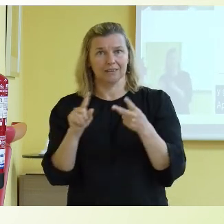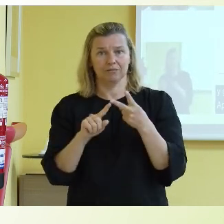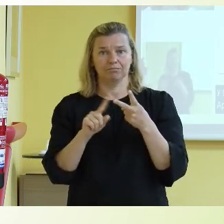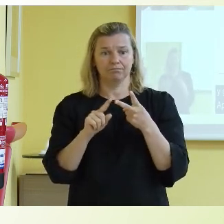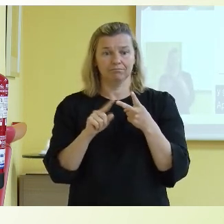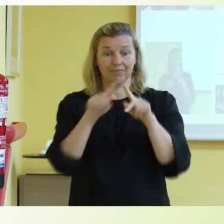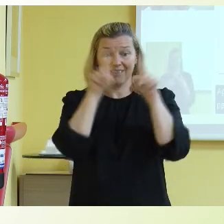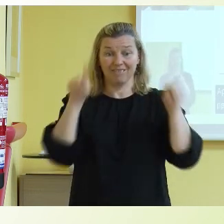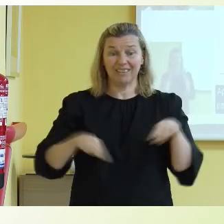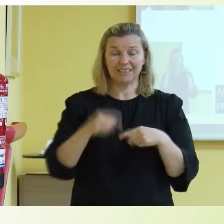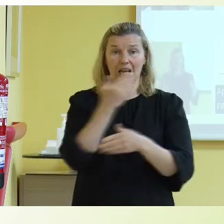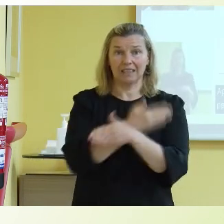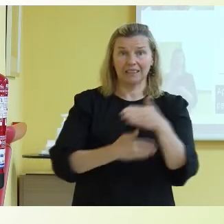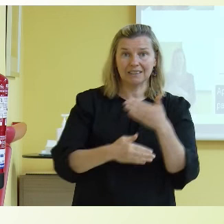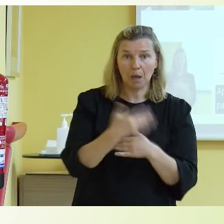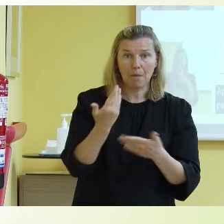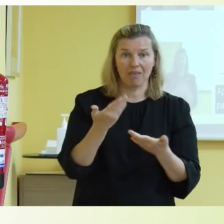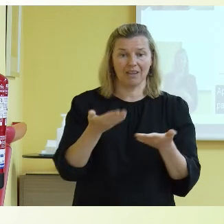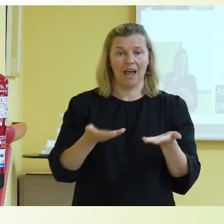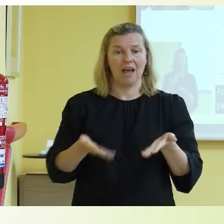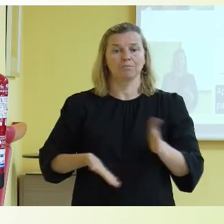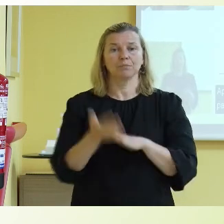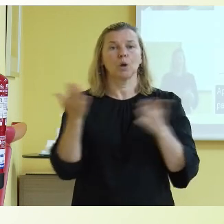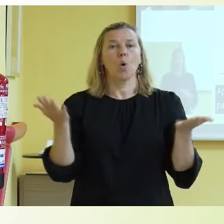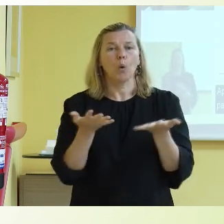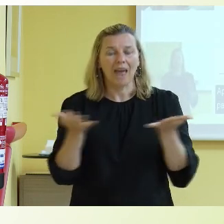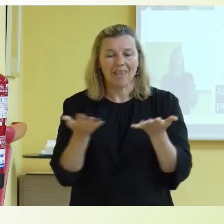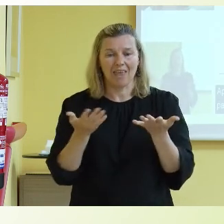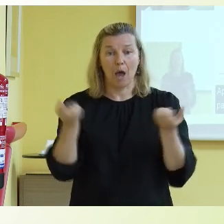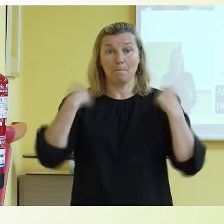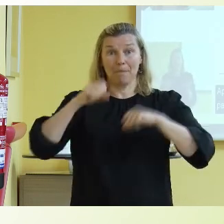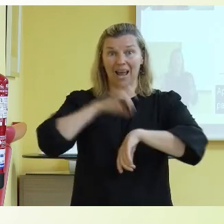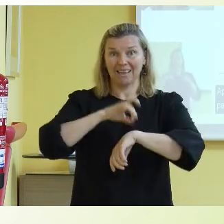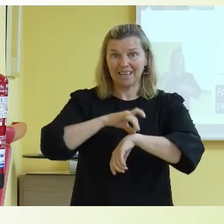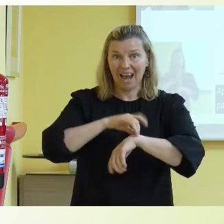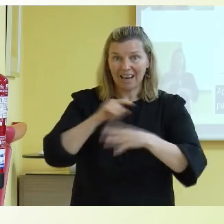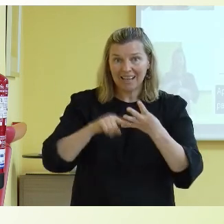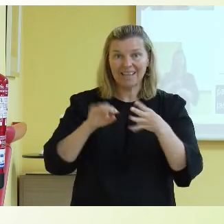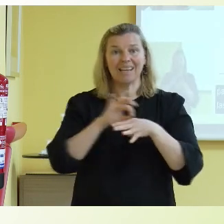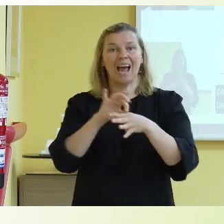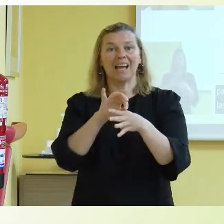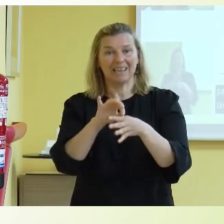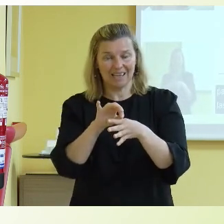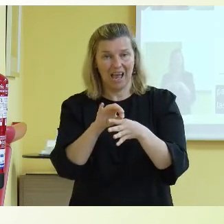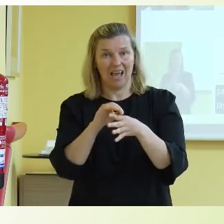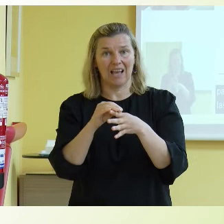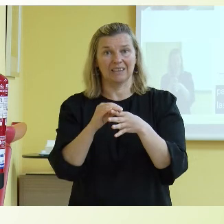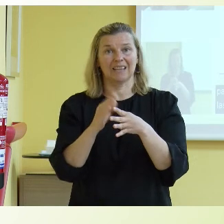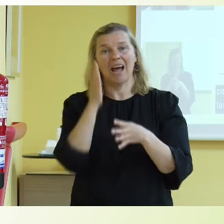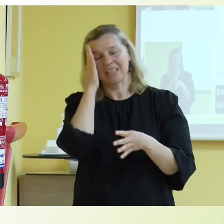de discapacidad, las guías de urgencias, las guías de práctica clínica o las guías para la anestesia.